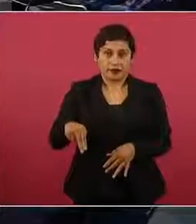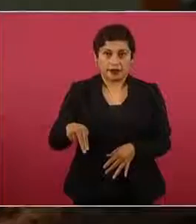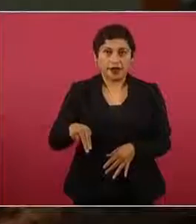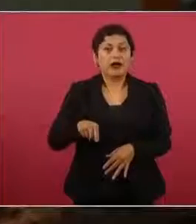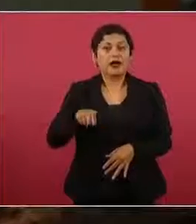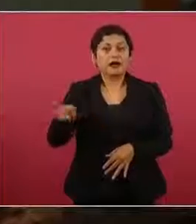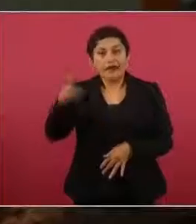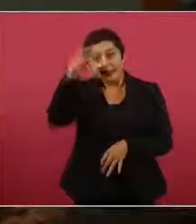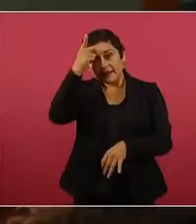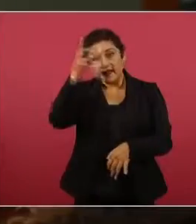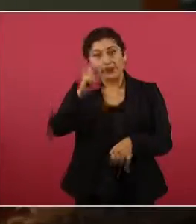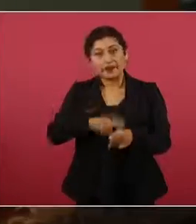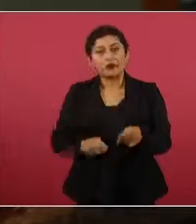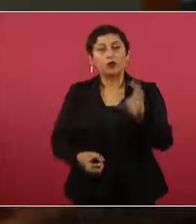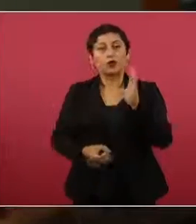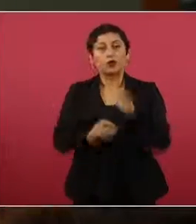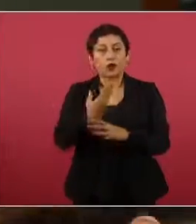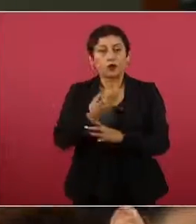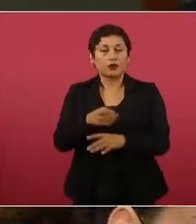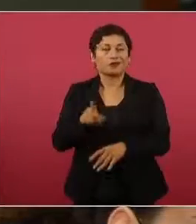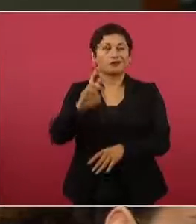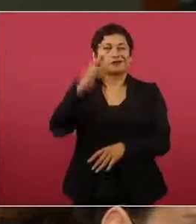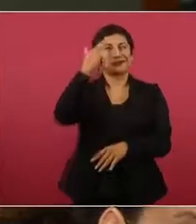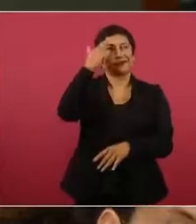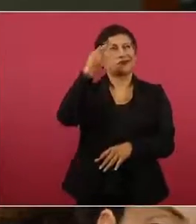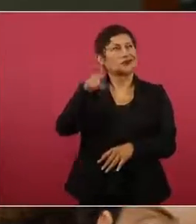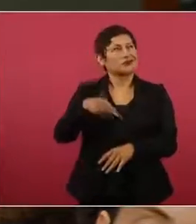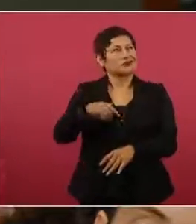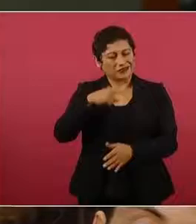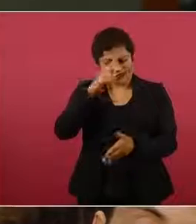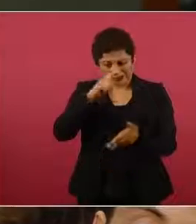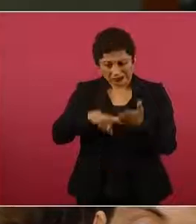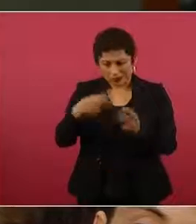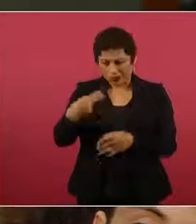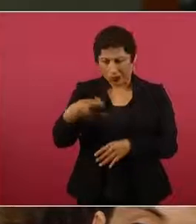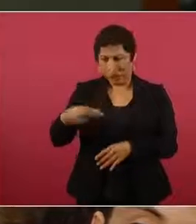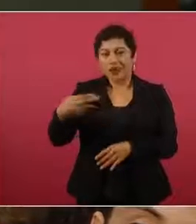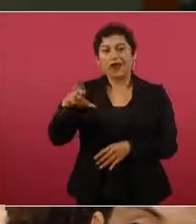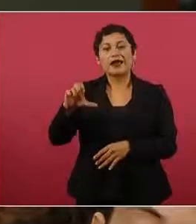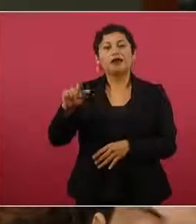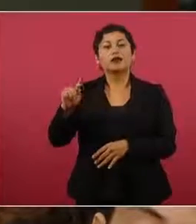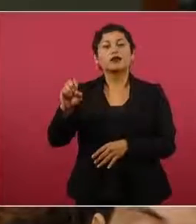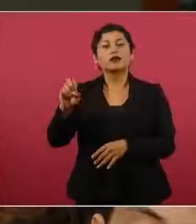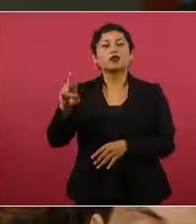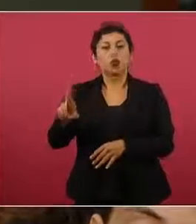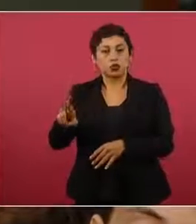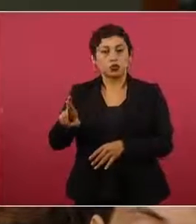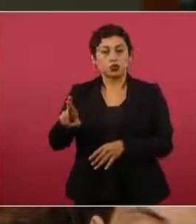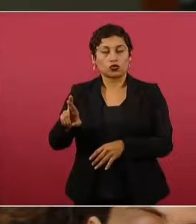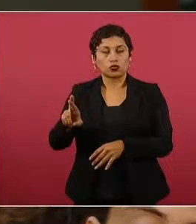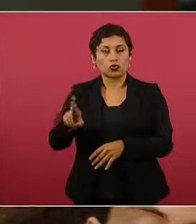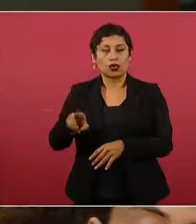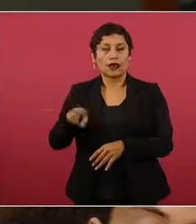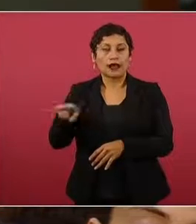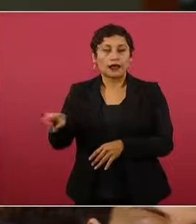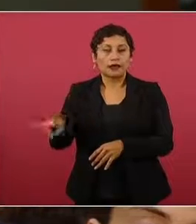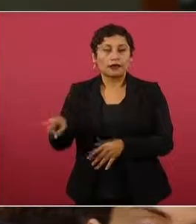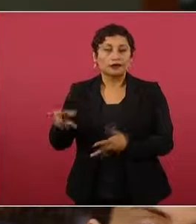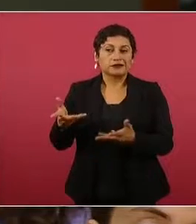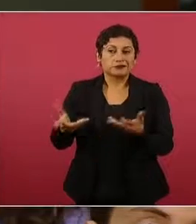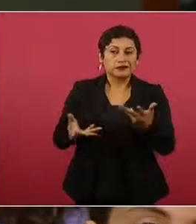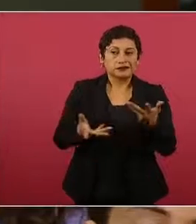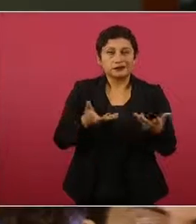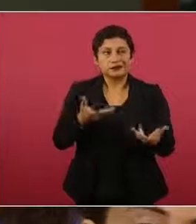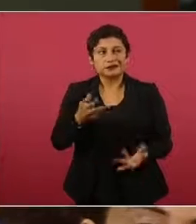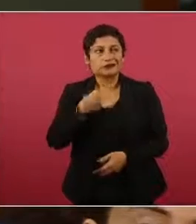nombre, tuvo que pedir Héctor se llama, pero no me acuerdo del apellido, tuvo que pedir un préstamo a